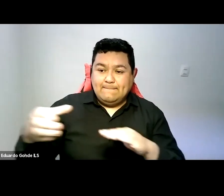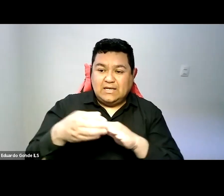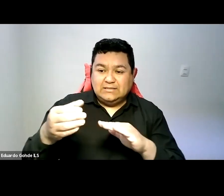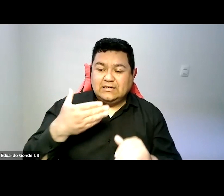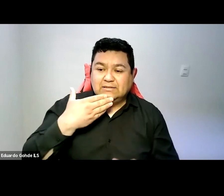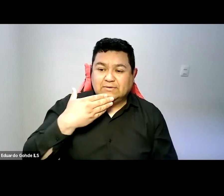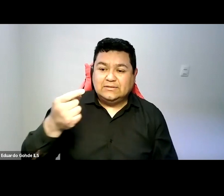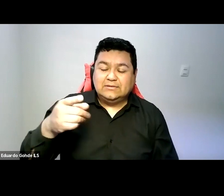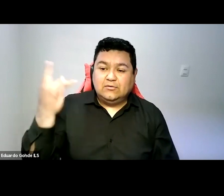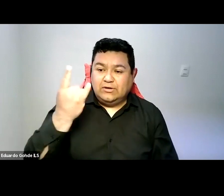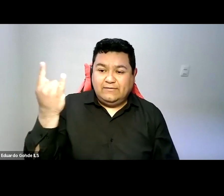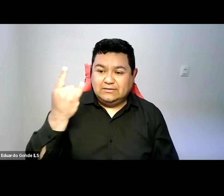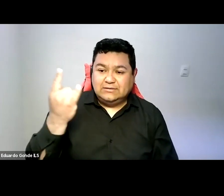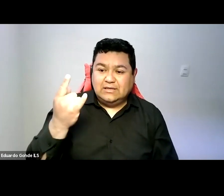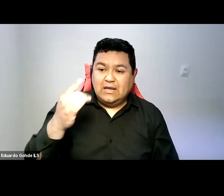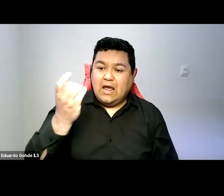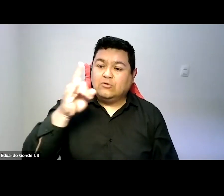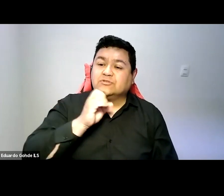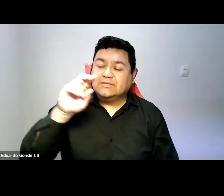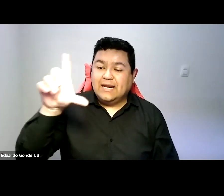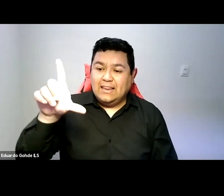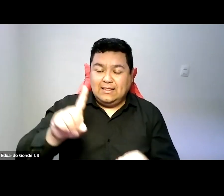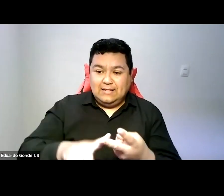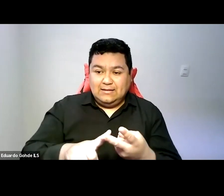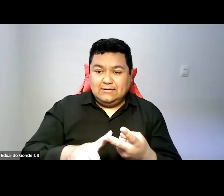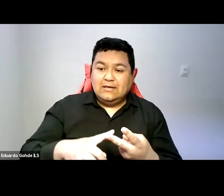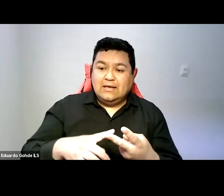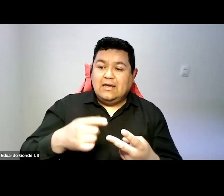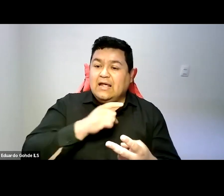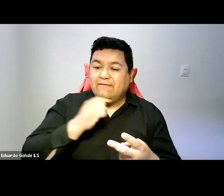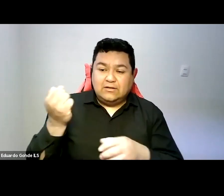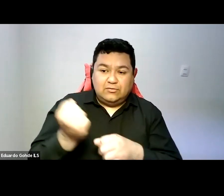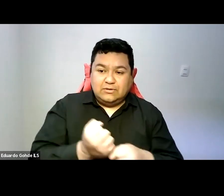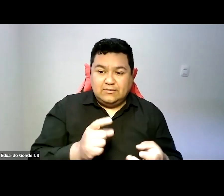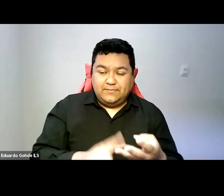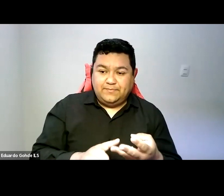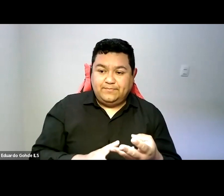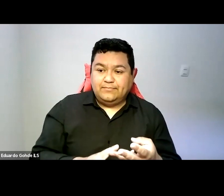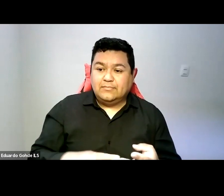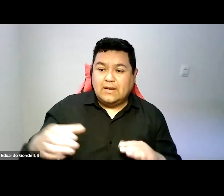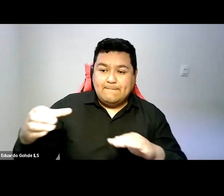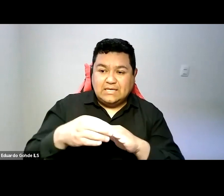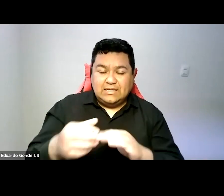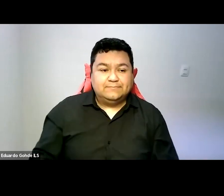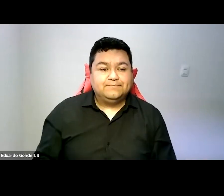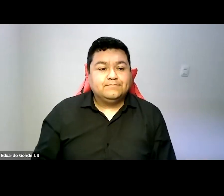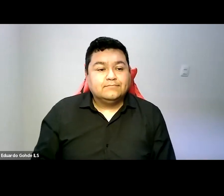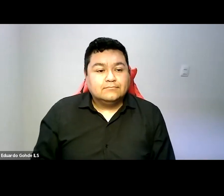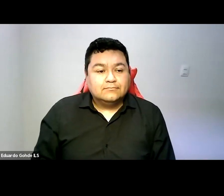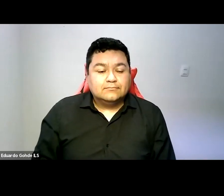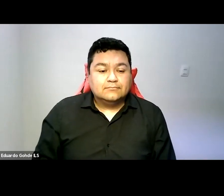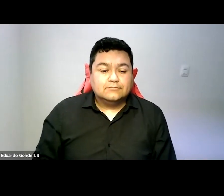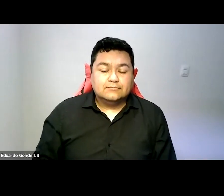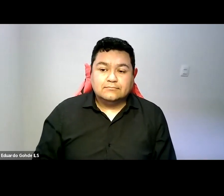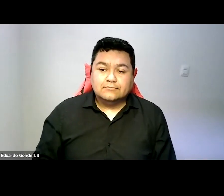cargo de la Universidad Austral de Chile, la Universidad Alberto Hurtado y la Universidad de Magallanes. Otra vez reitero que